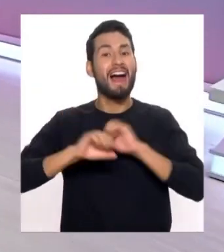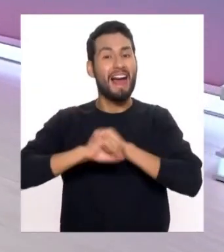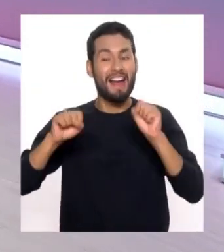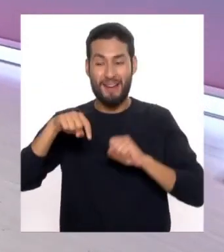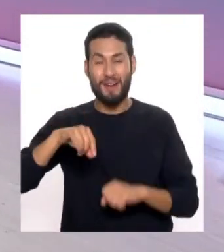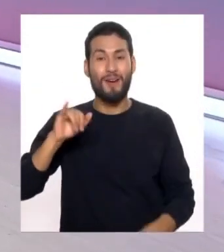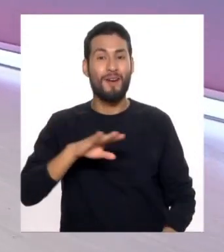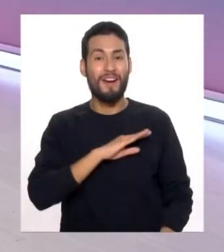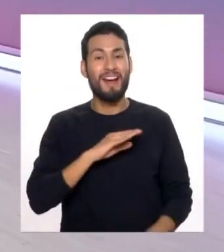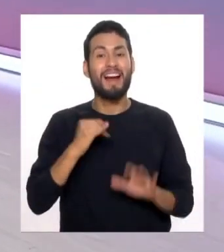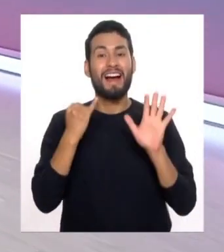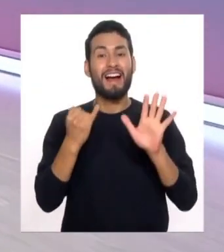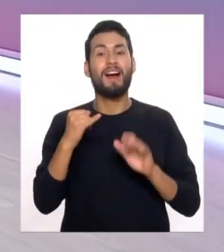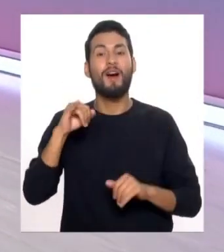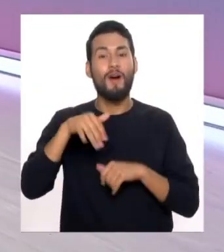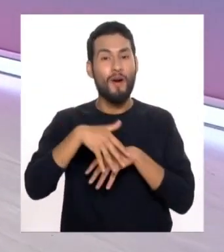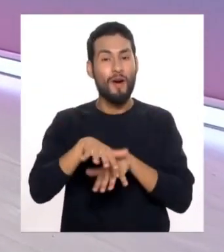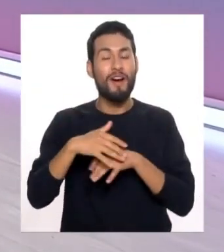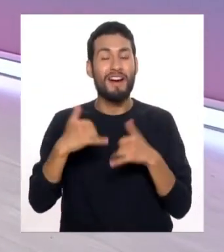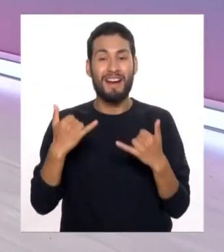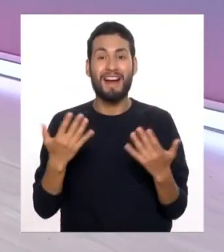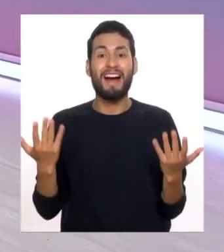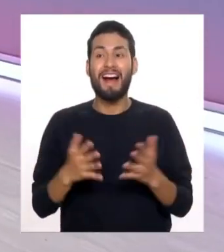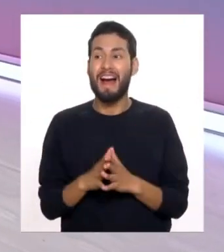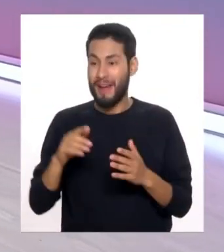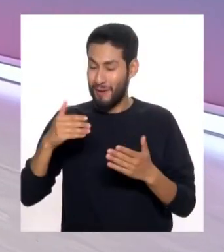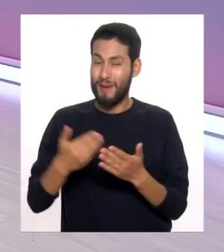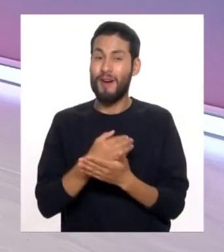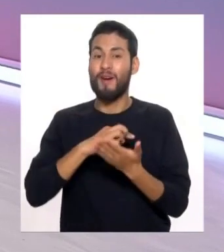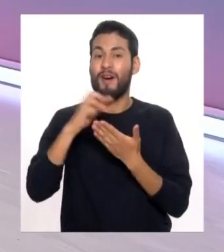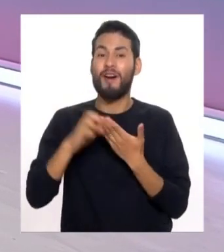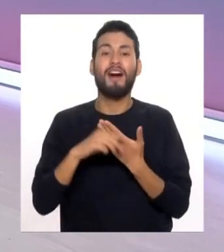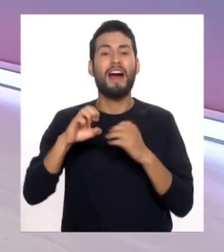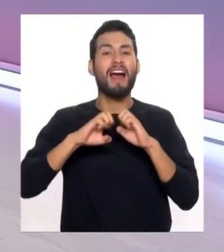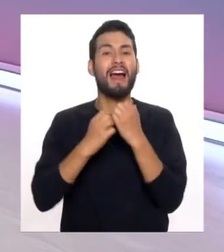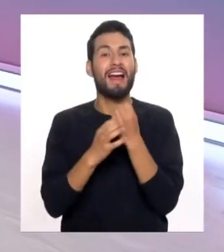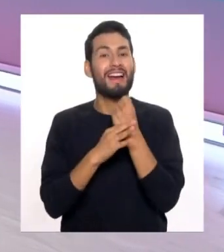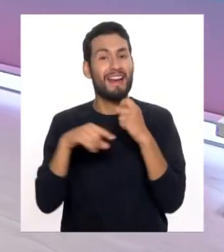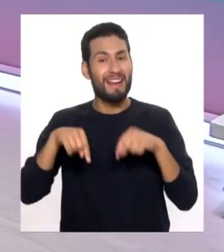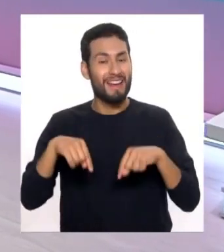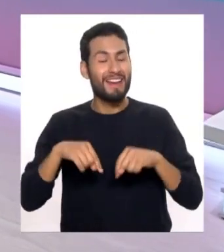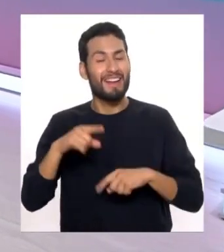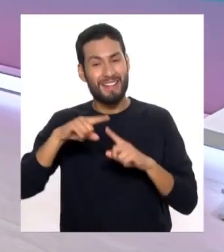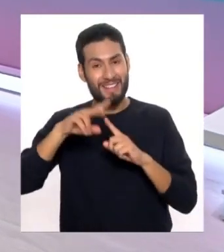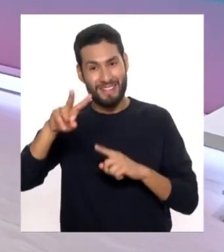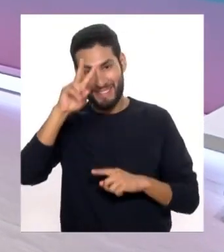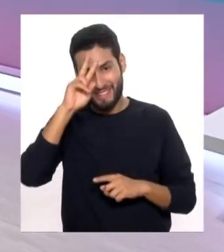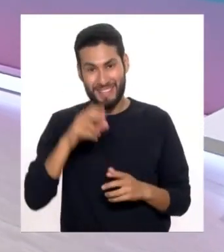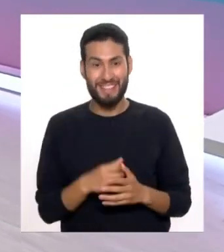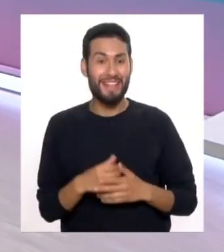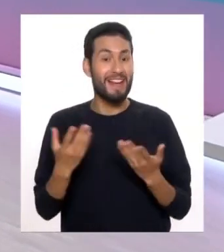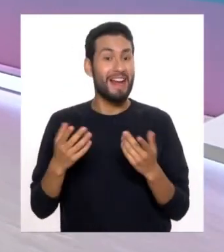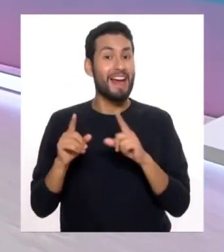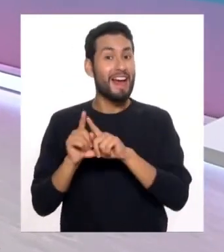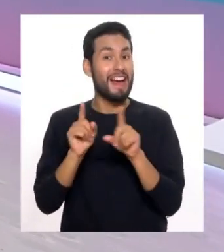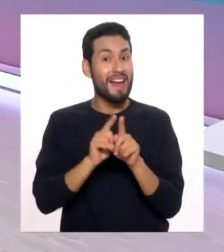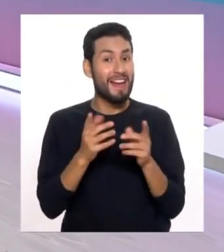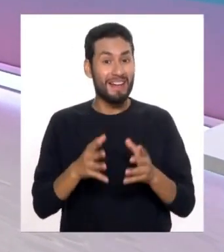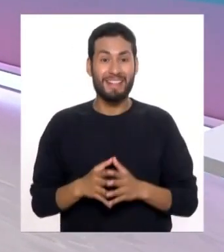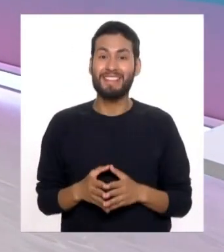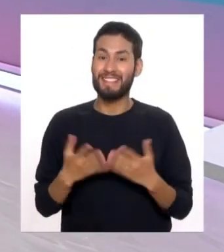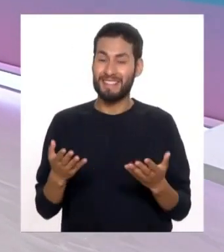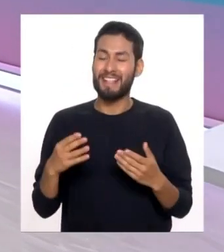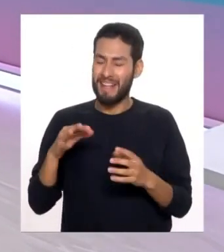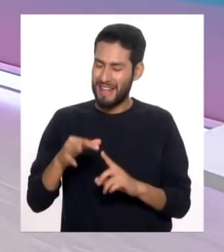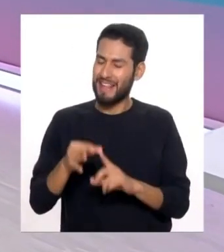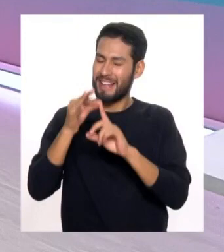jueves 6 de julio y empezamos un nuevo programa de Cuerpo Médico aquí en los estudios de TV Perú, pero también haciendo un